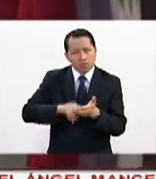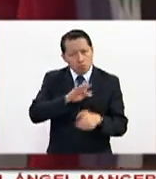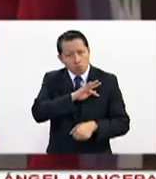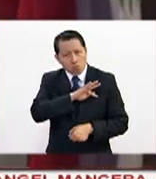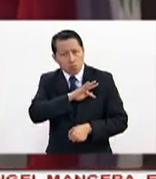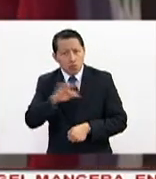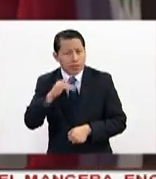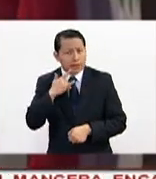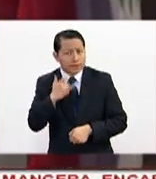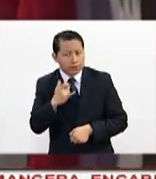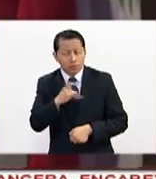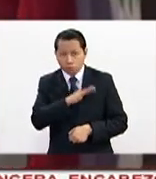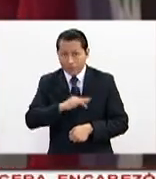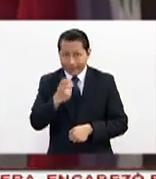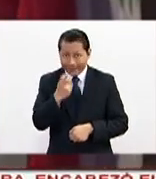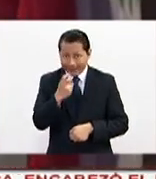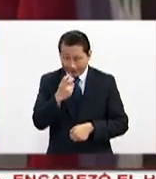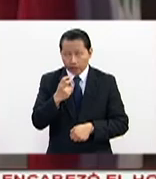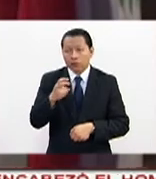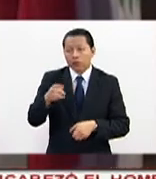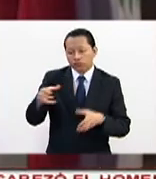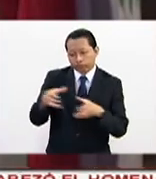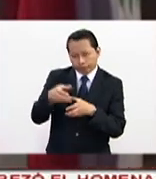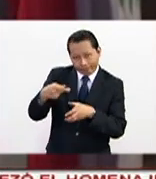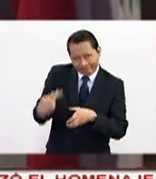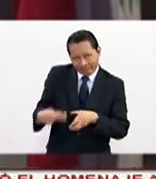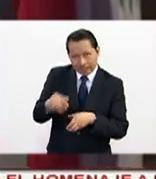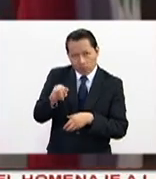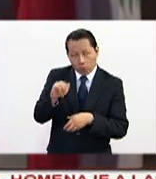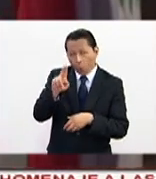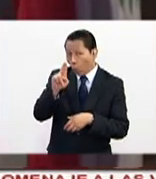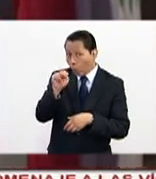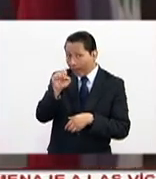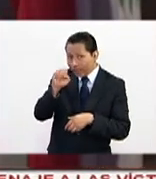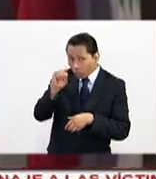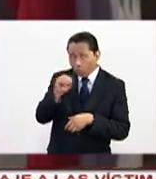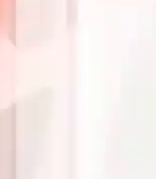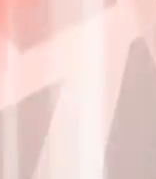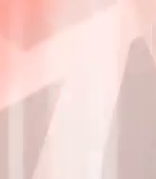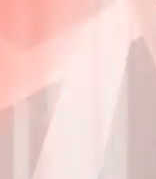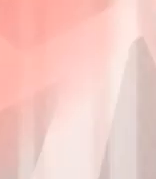para que esta institución, la UNESCO, continúe con su labor histórica.